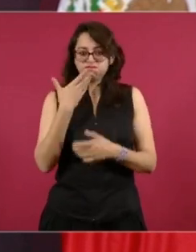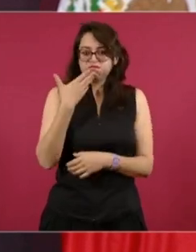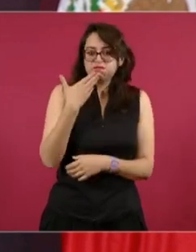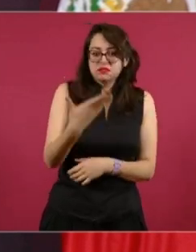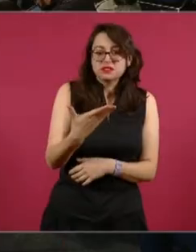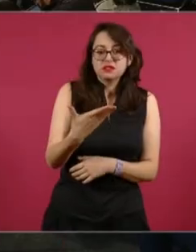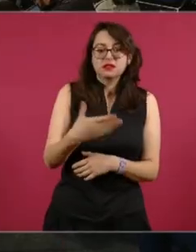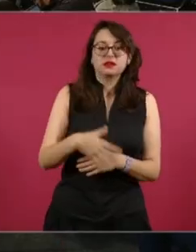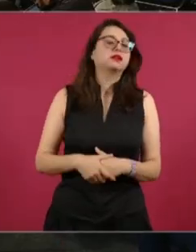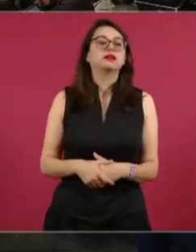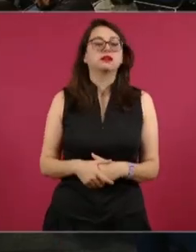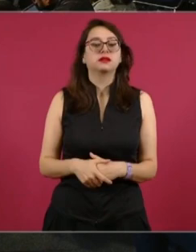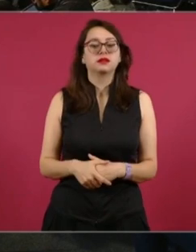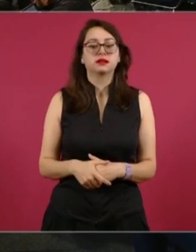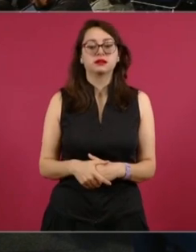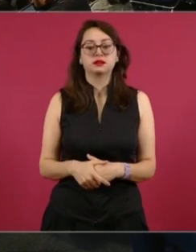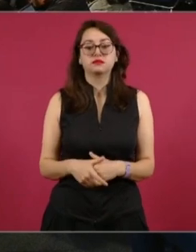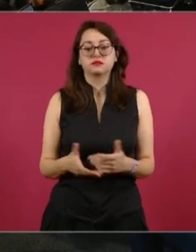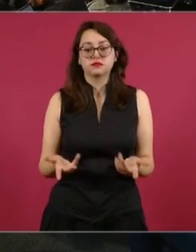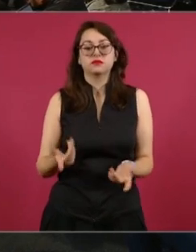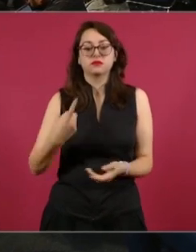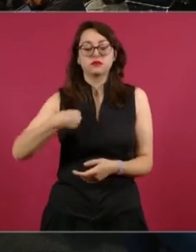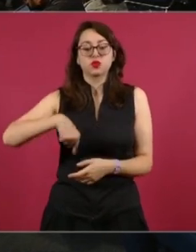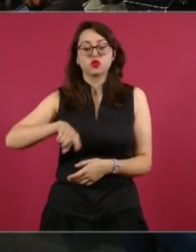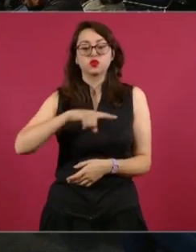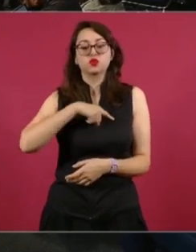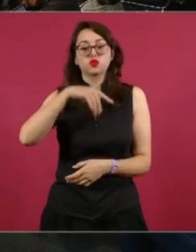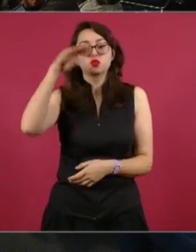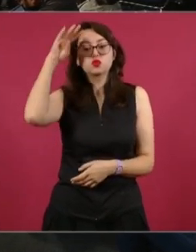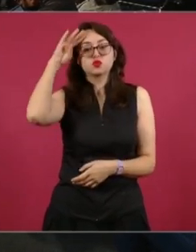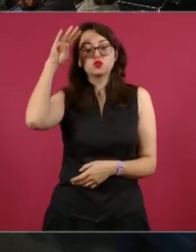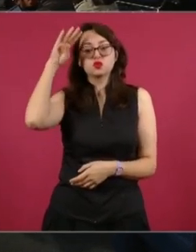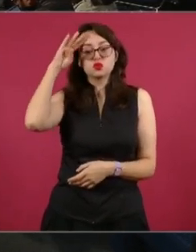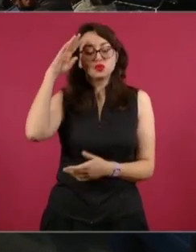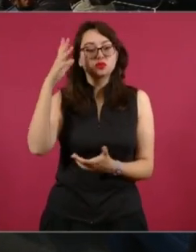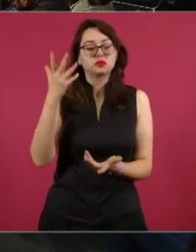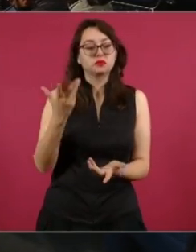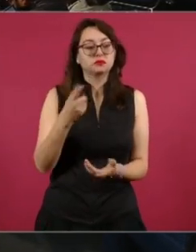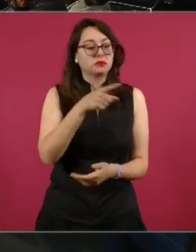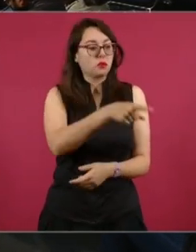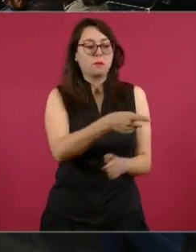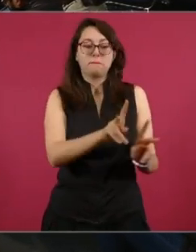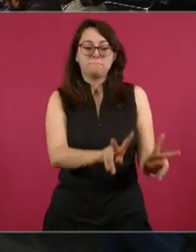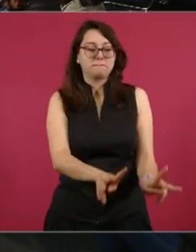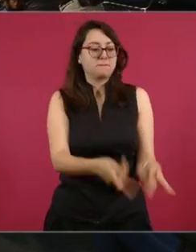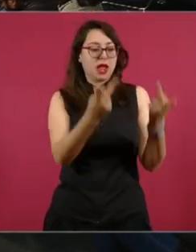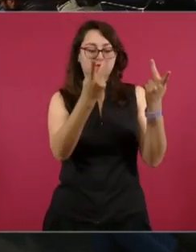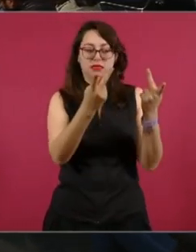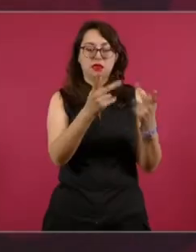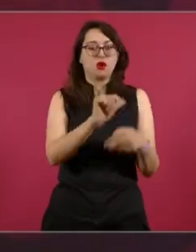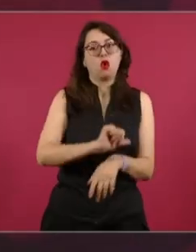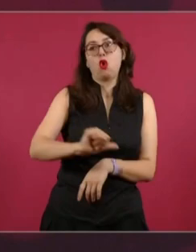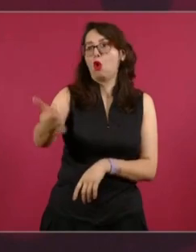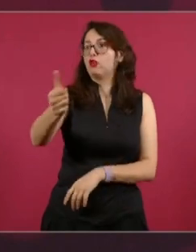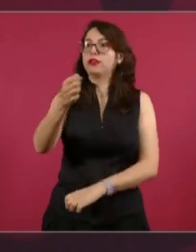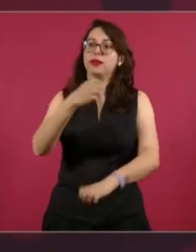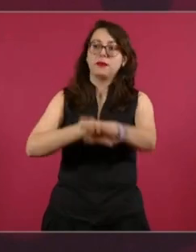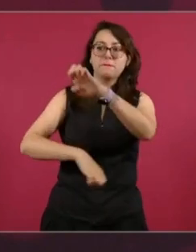Entonces, si hay un inversionista que quiera, serio,